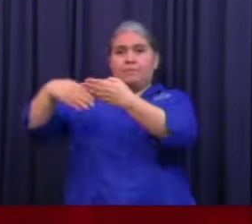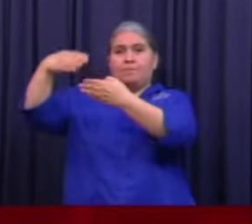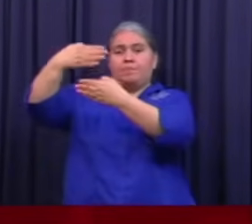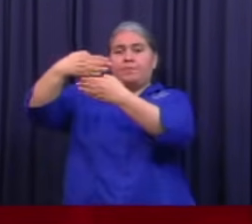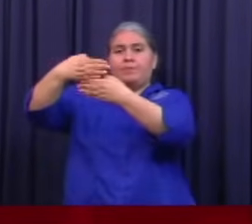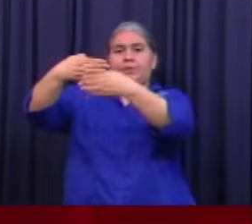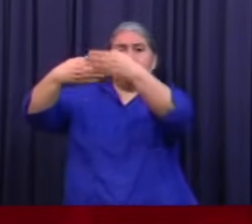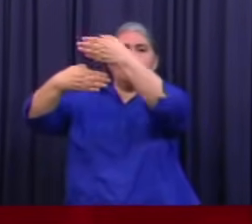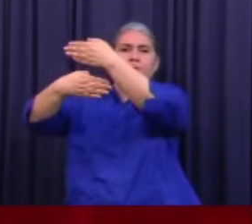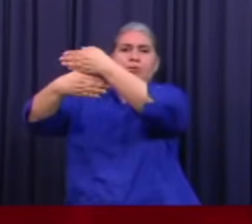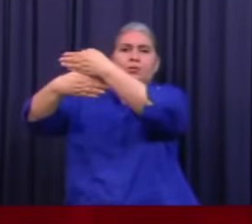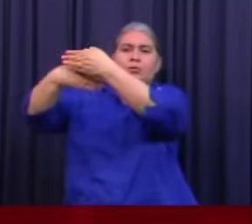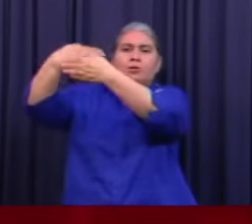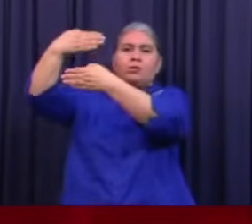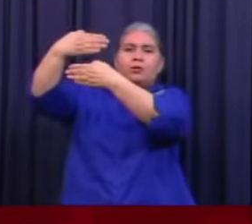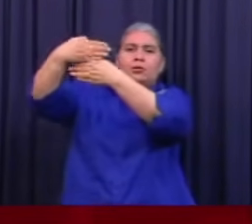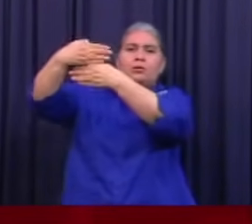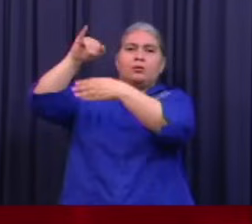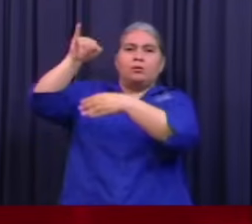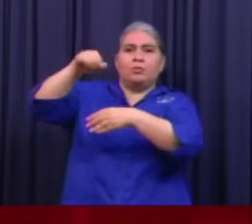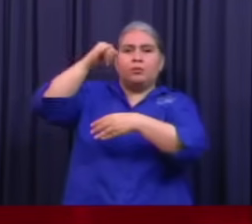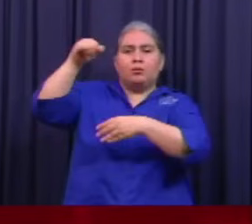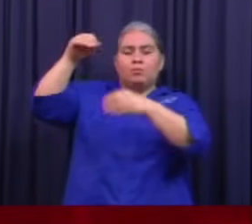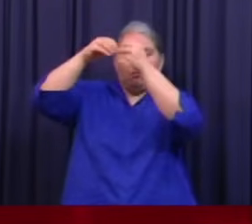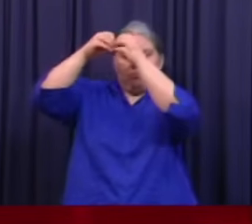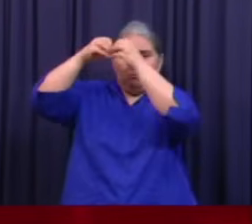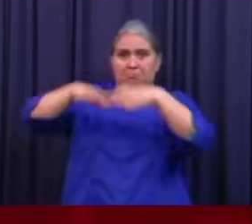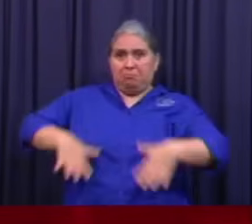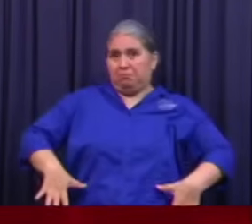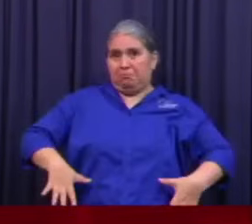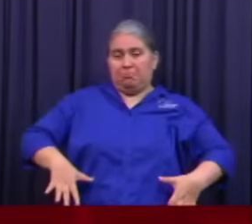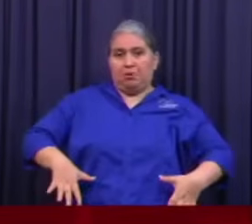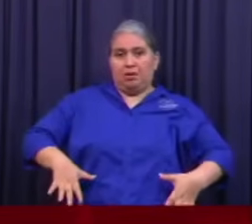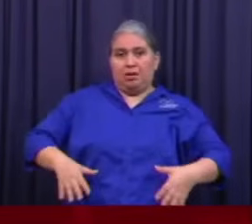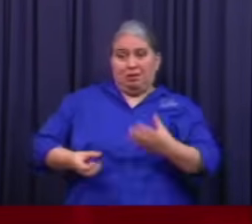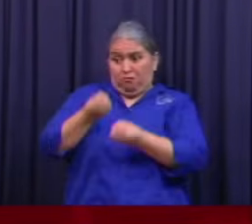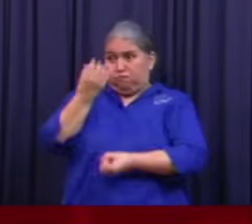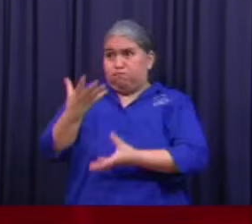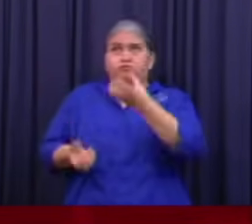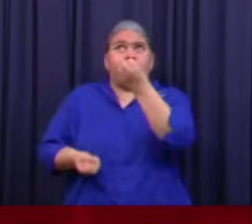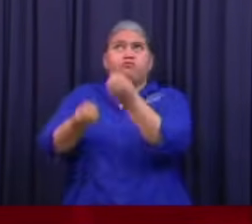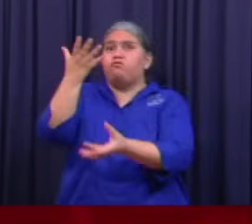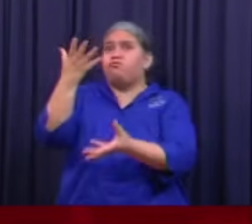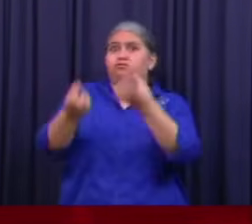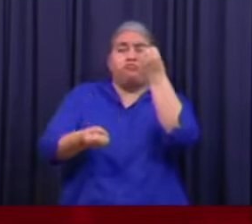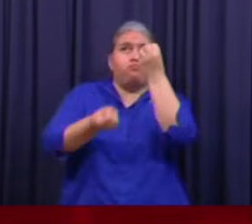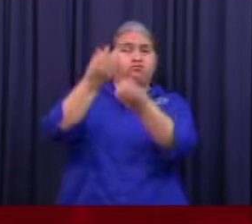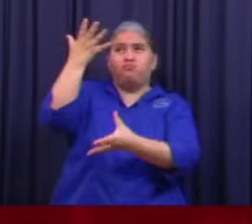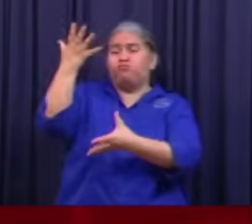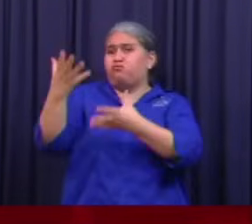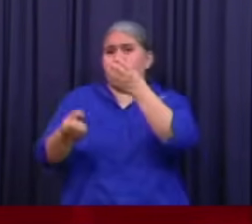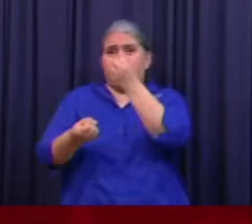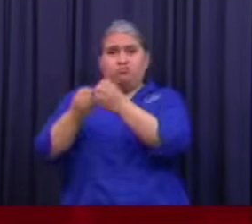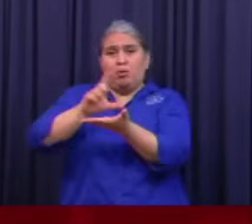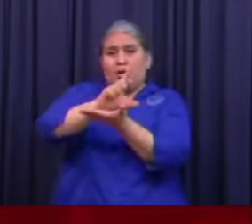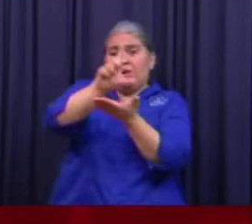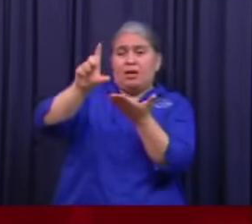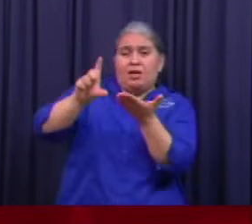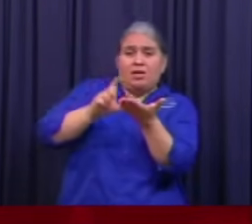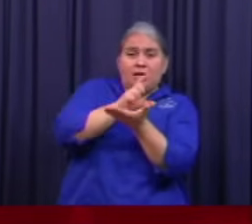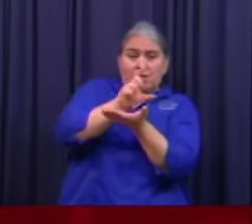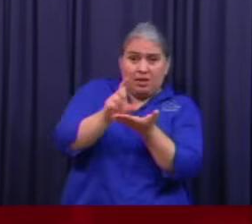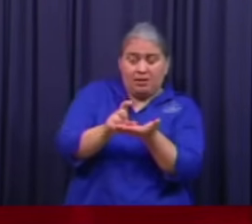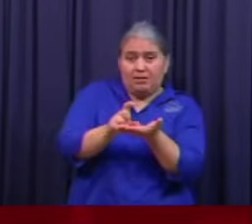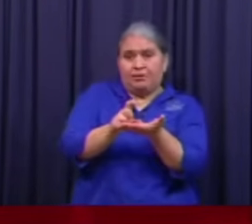derribada y sus puertas quemadas a fuego pero es no lo está viviendo